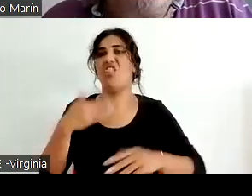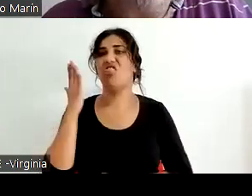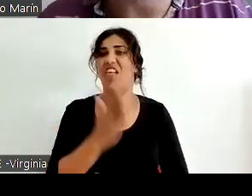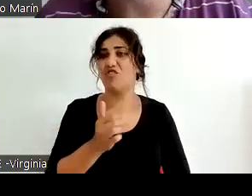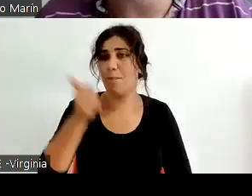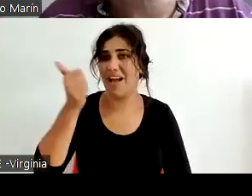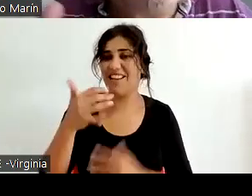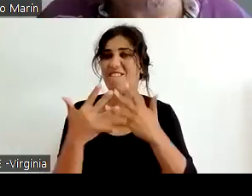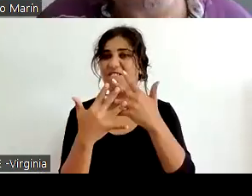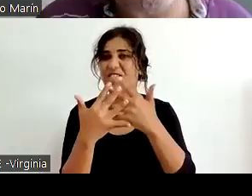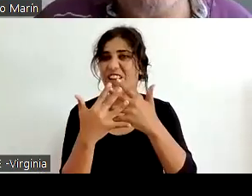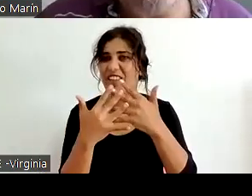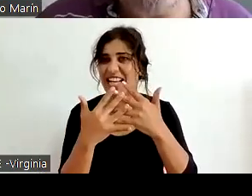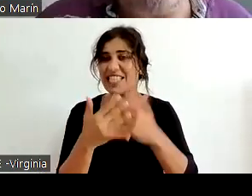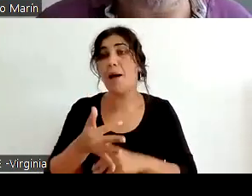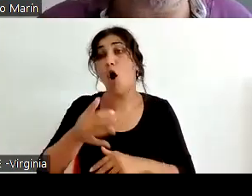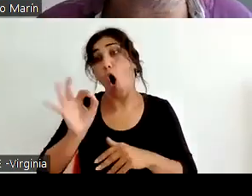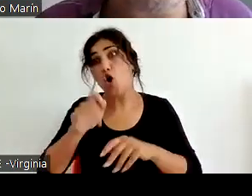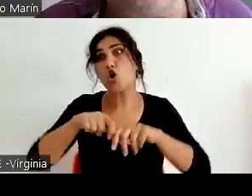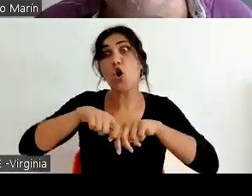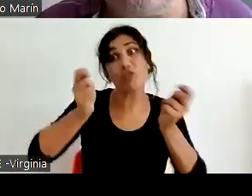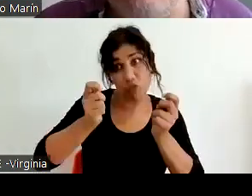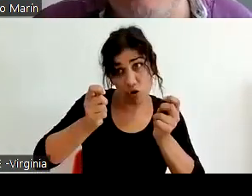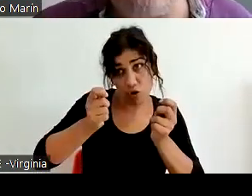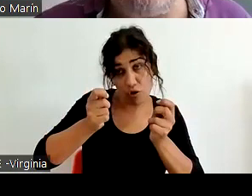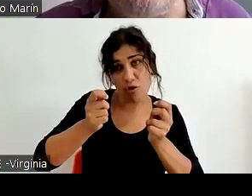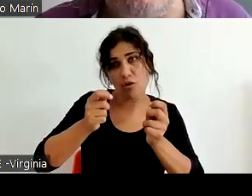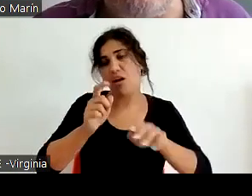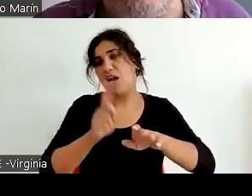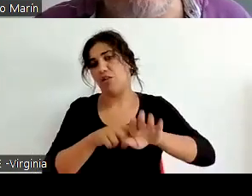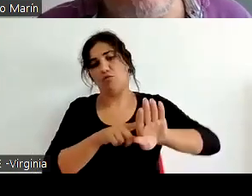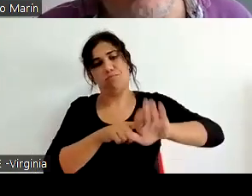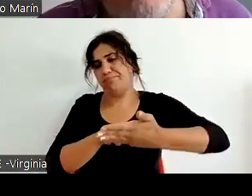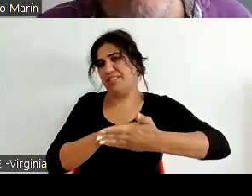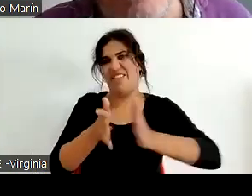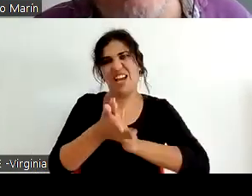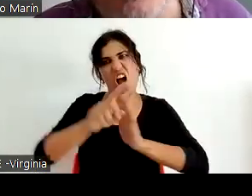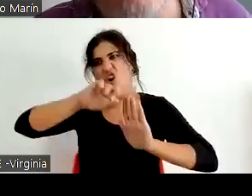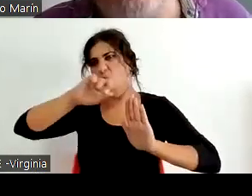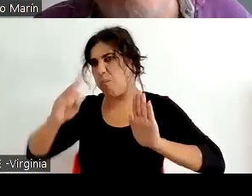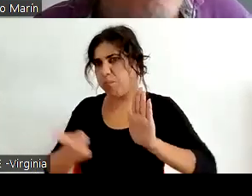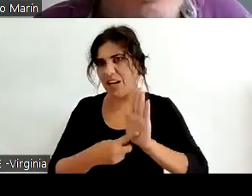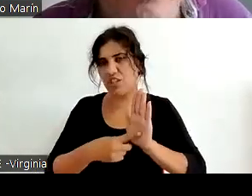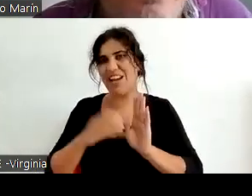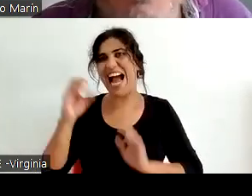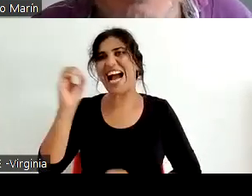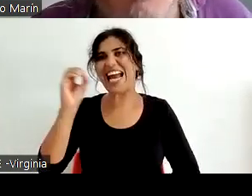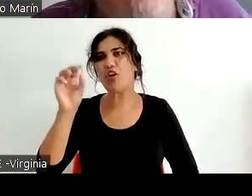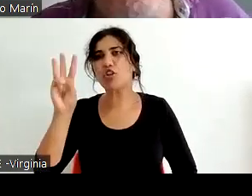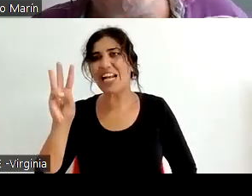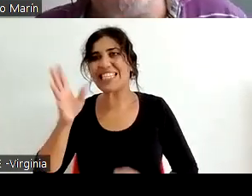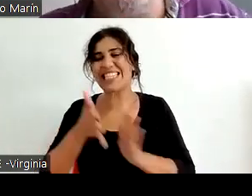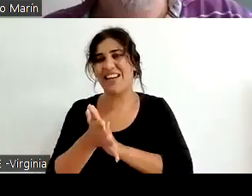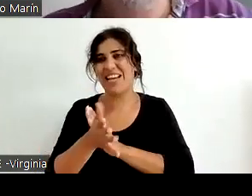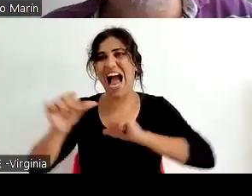las fibras, pueden llegar a romperse. Lo que veis aquí es un esguince completo de tobillo, sería un grado 3, esto es quirúrgico, evidentemente,